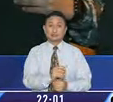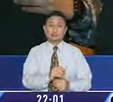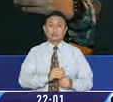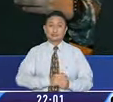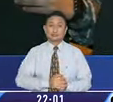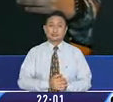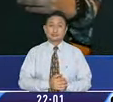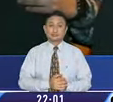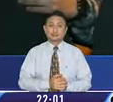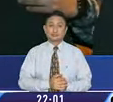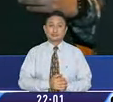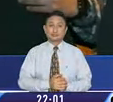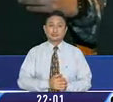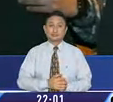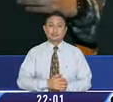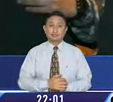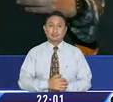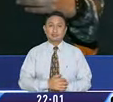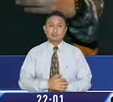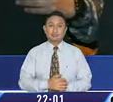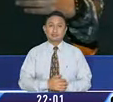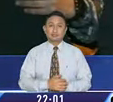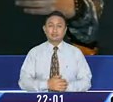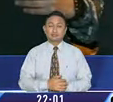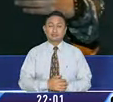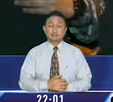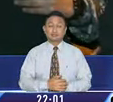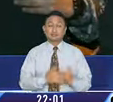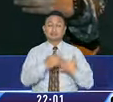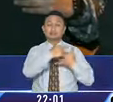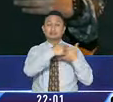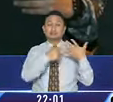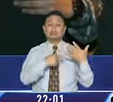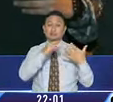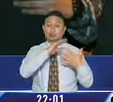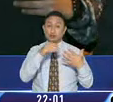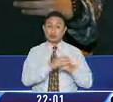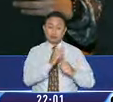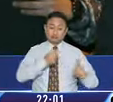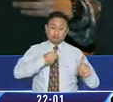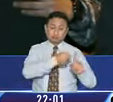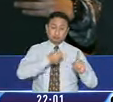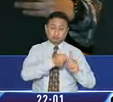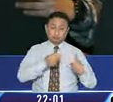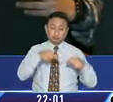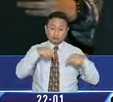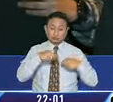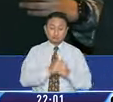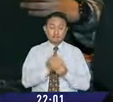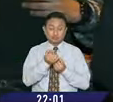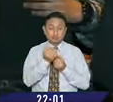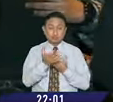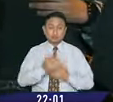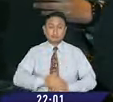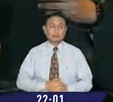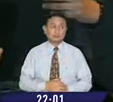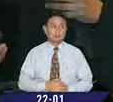sido muertos en esta jornada y que todos ellos presentan heridas por arma blanca. Nosotros les hemos preparado un informe al respecto.